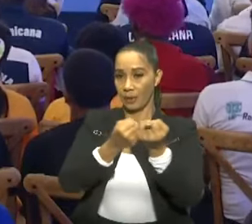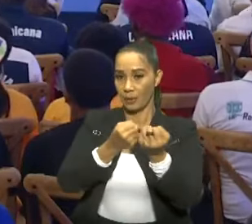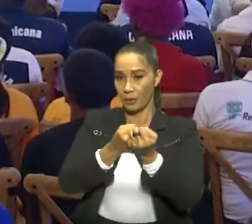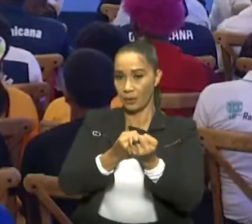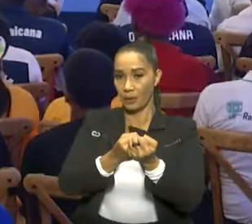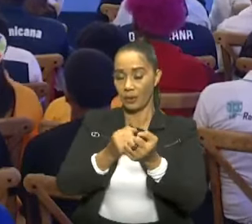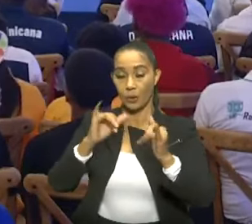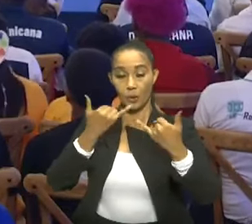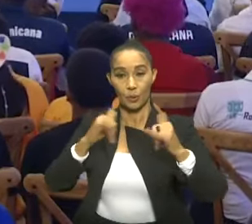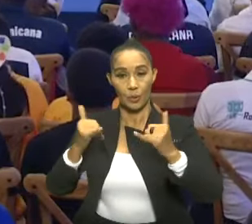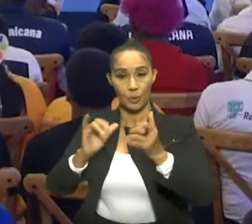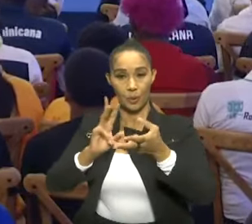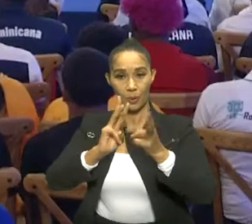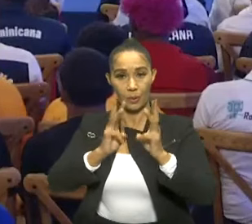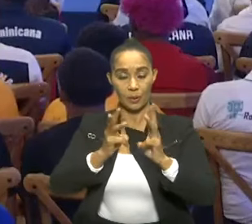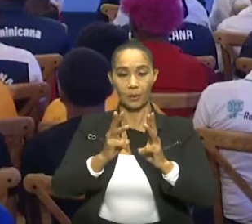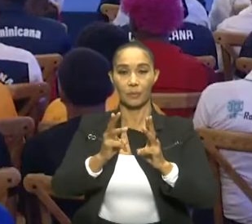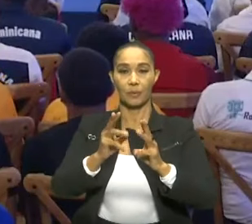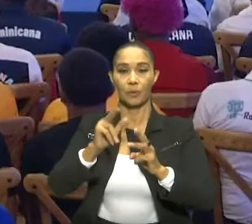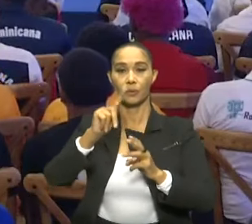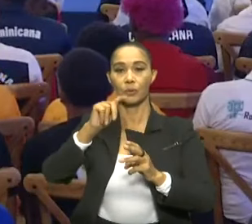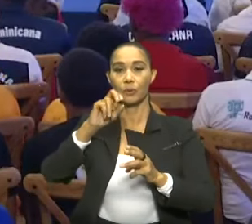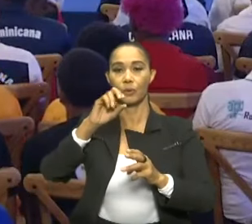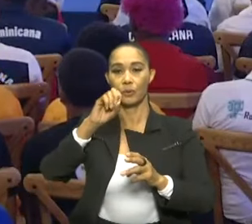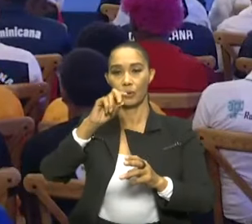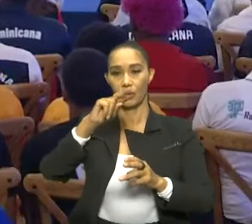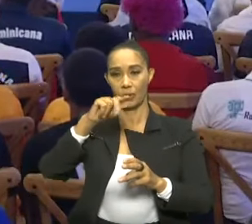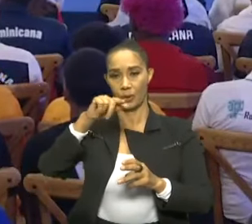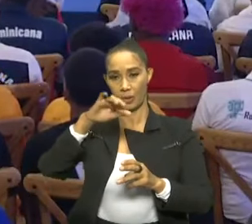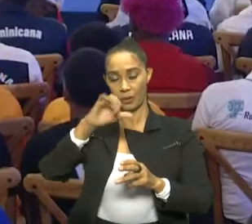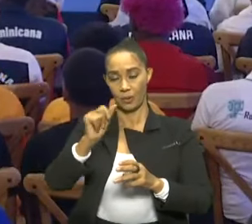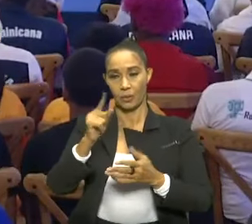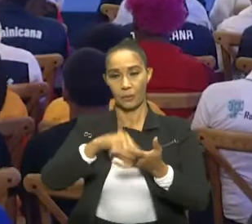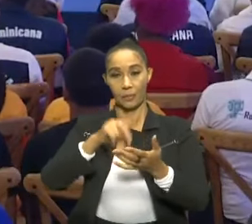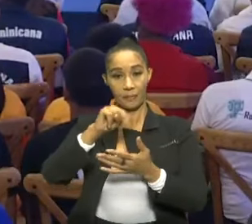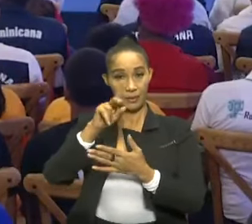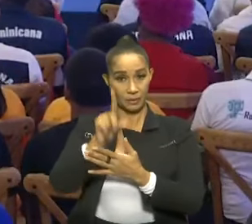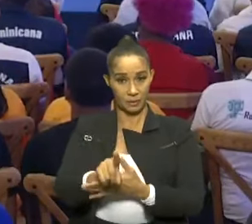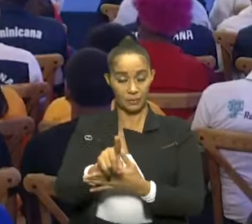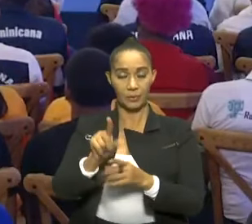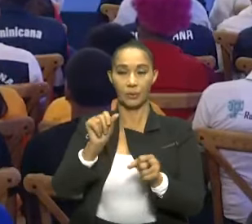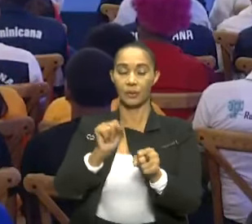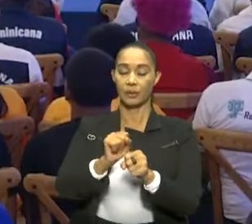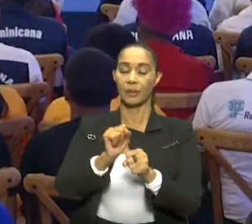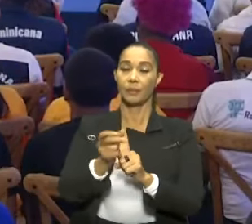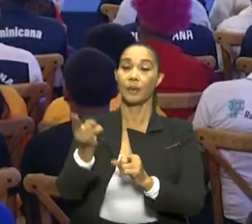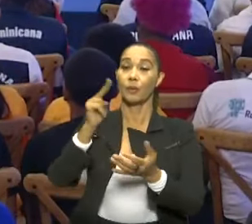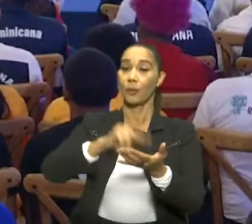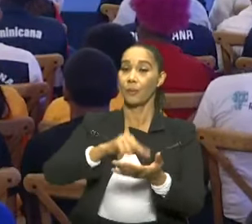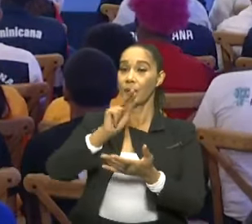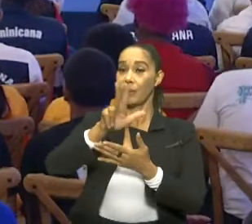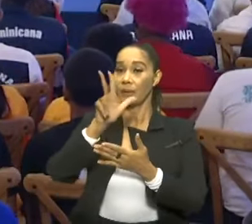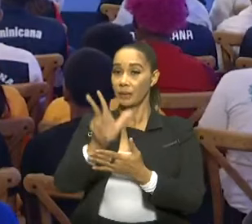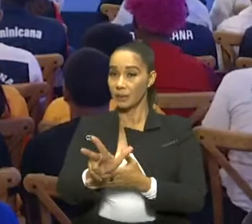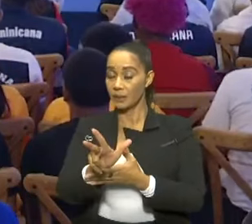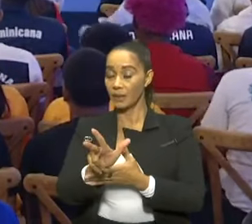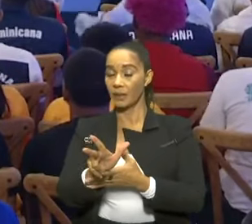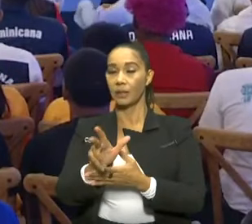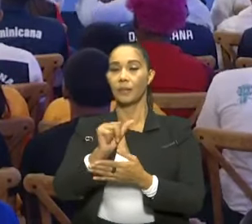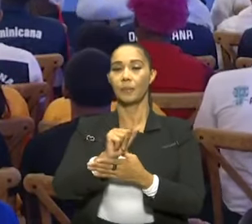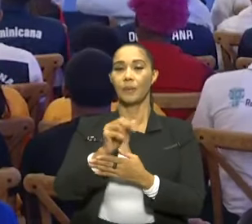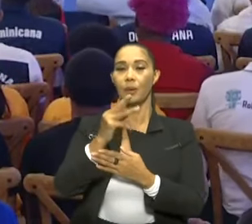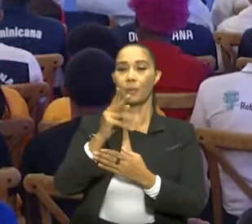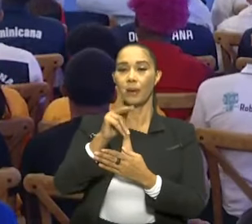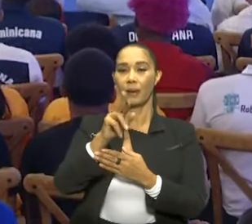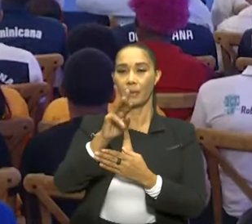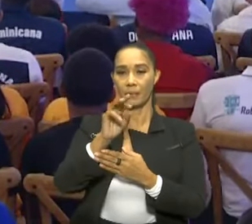Juegos Olímpicos Tokio 2021, los Juegos Centroamericanos y del Caribe de San Salvador 2023, los Juegos Panamericanos